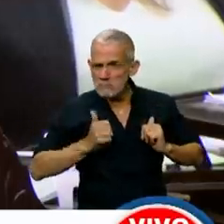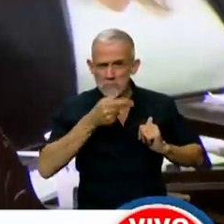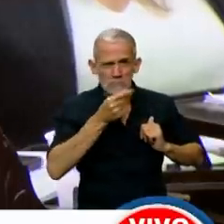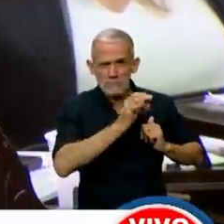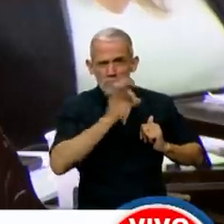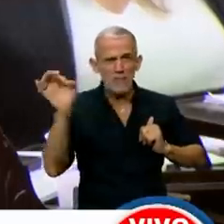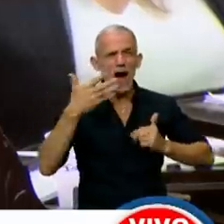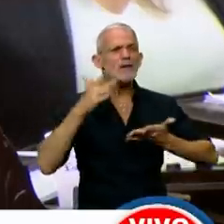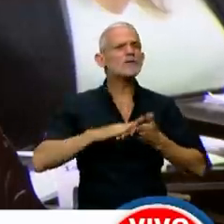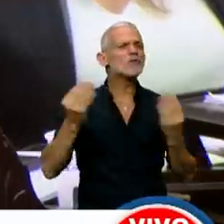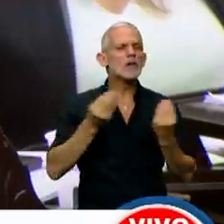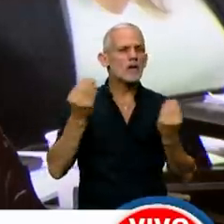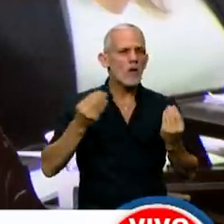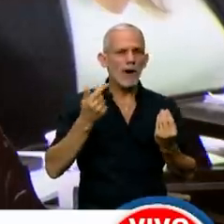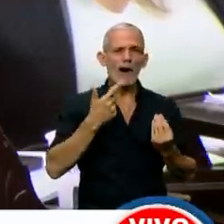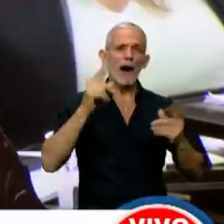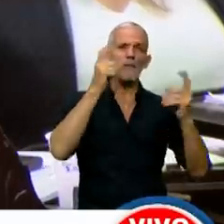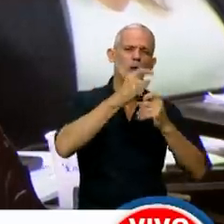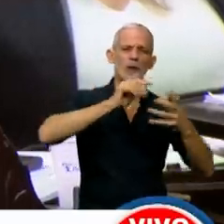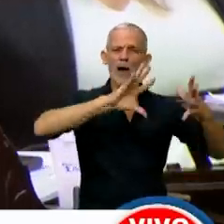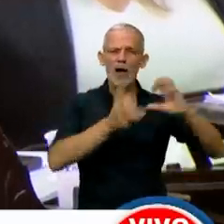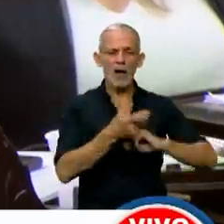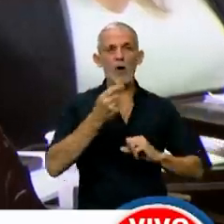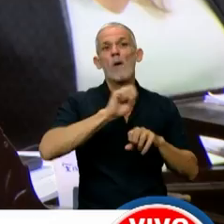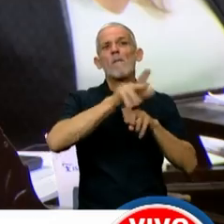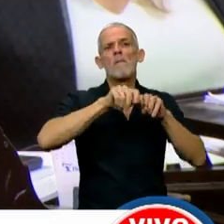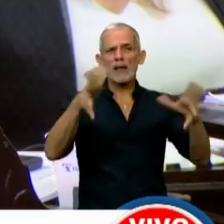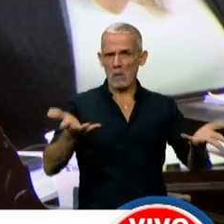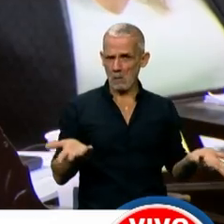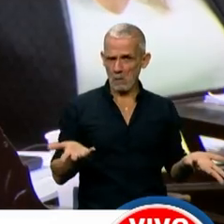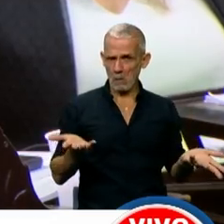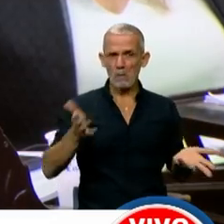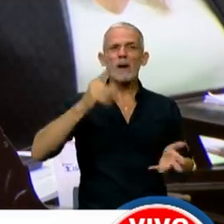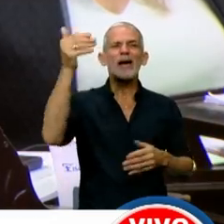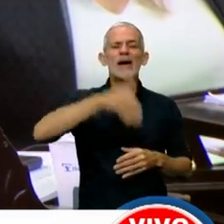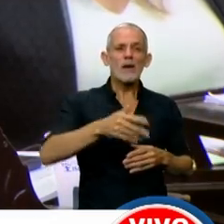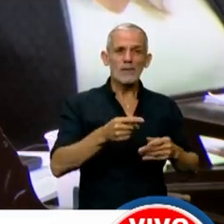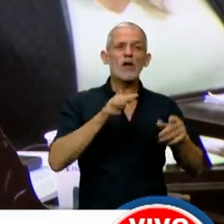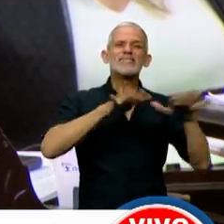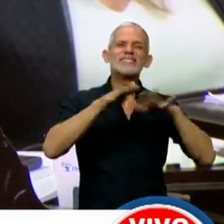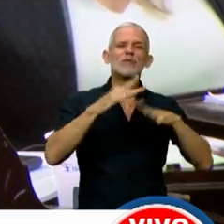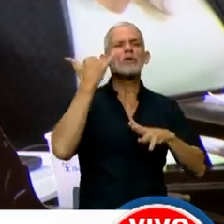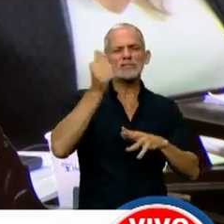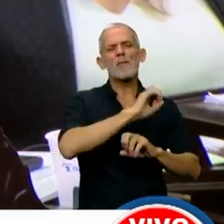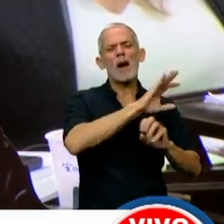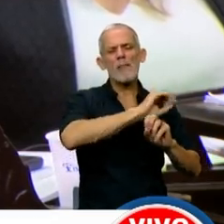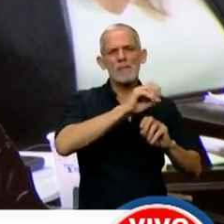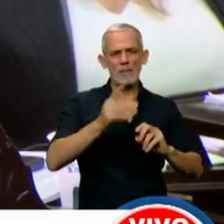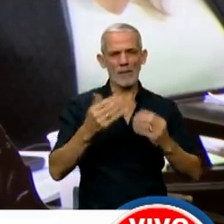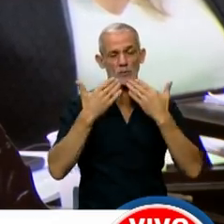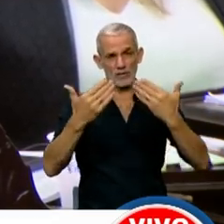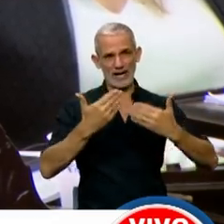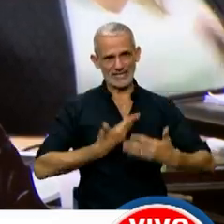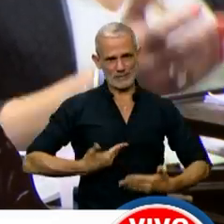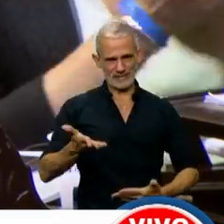hablar de las crisis y hablar de la pandemia que vino agravar la situación de la argentina muchas